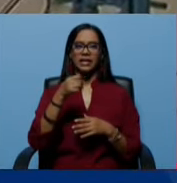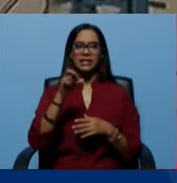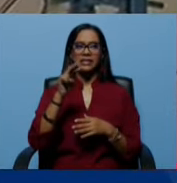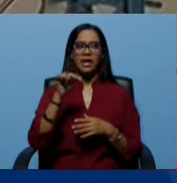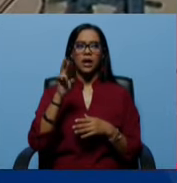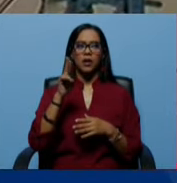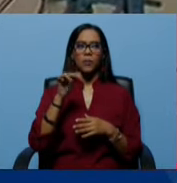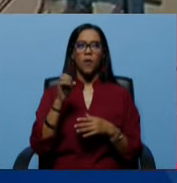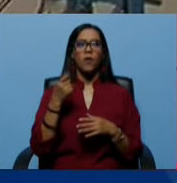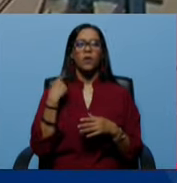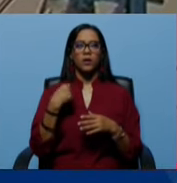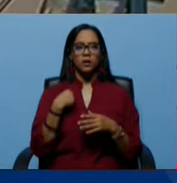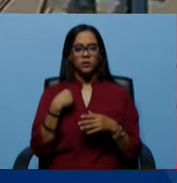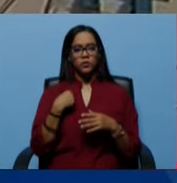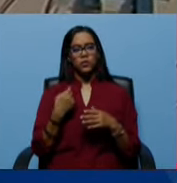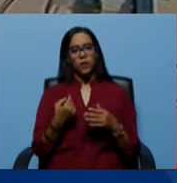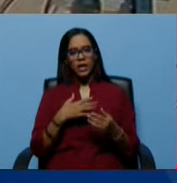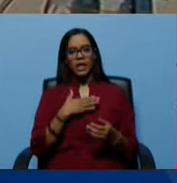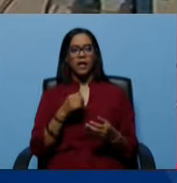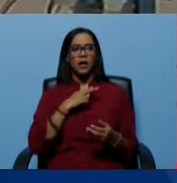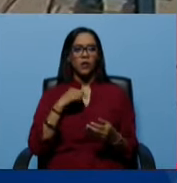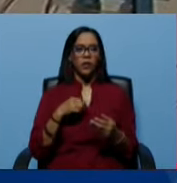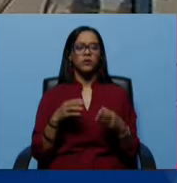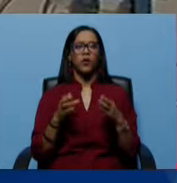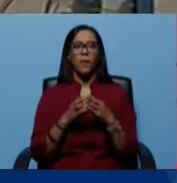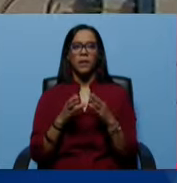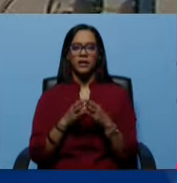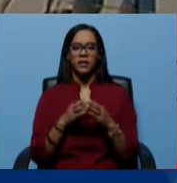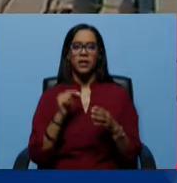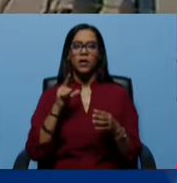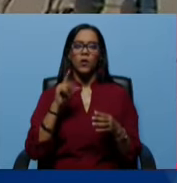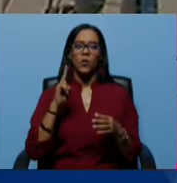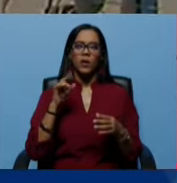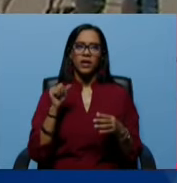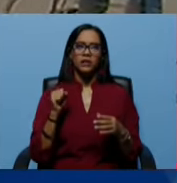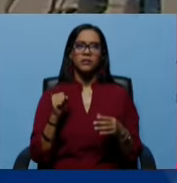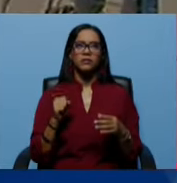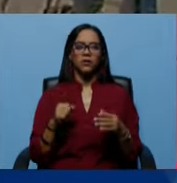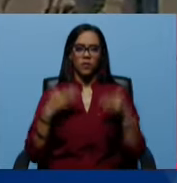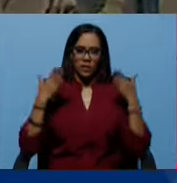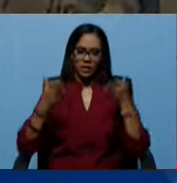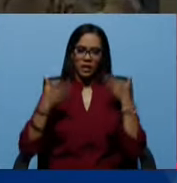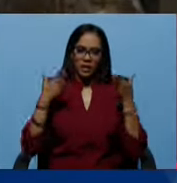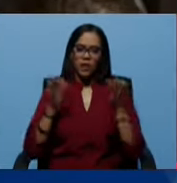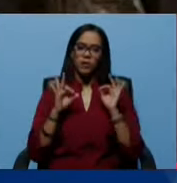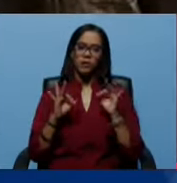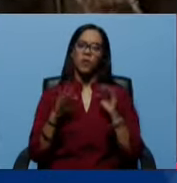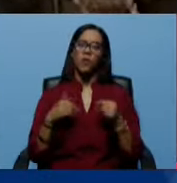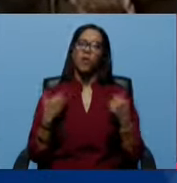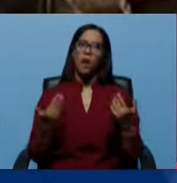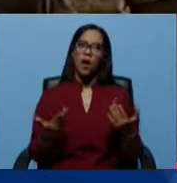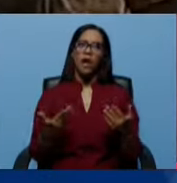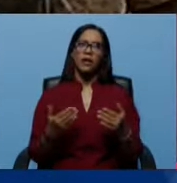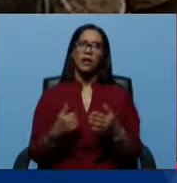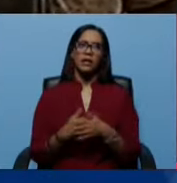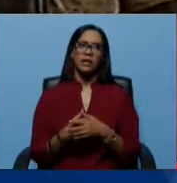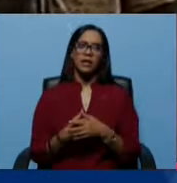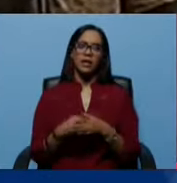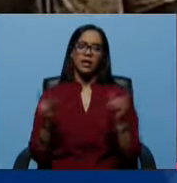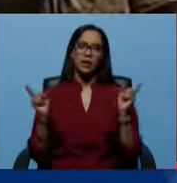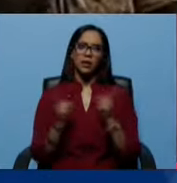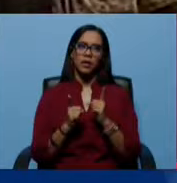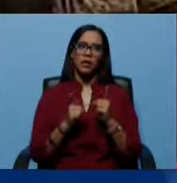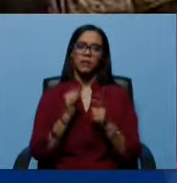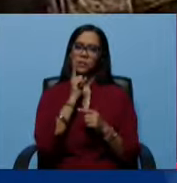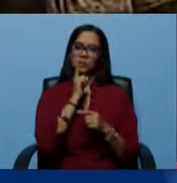Y por cierto, yo quería que nuestro compañero Luis Perdomo nos indicara exactamente cuál es la síntesis de por qué se